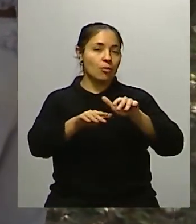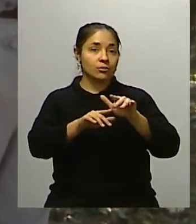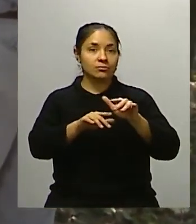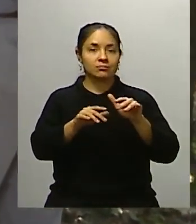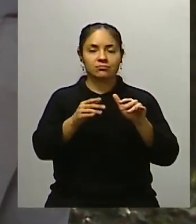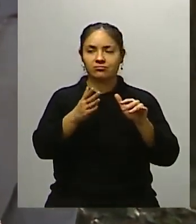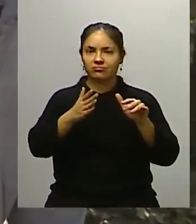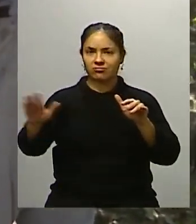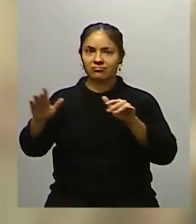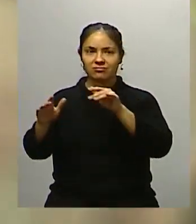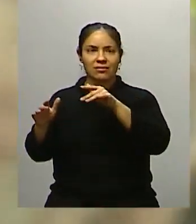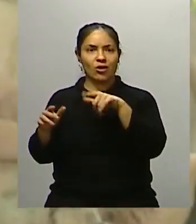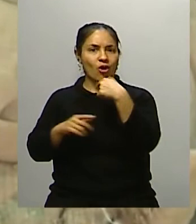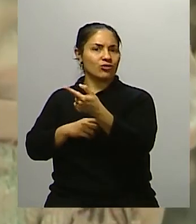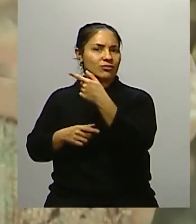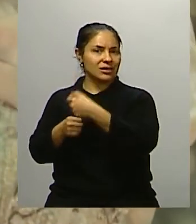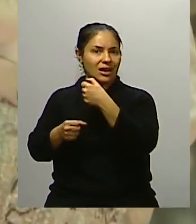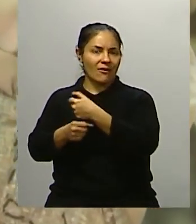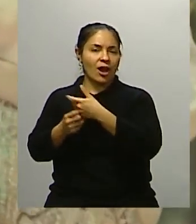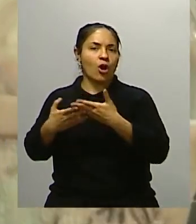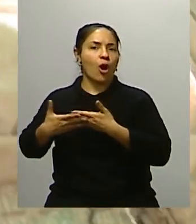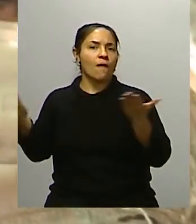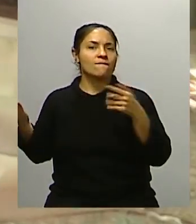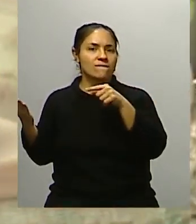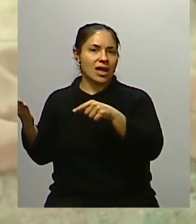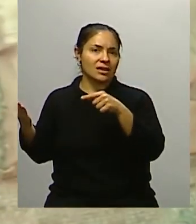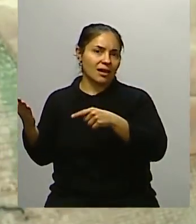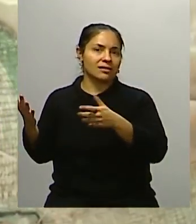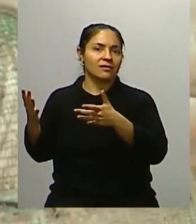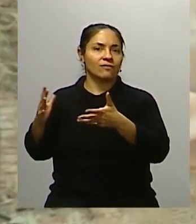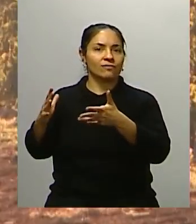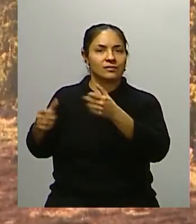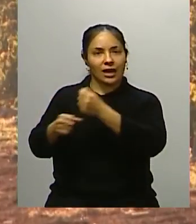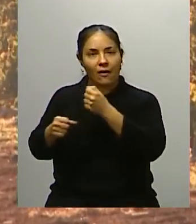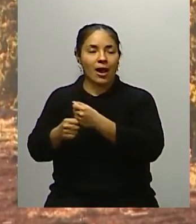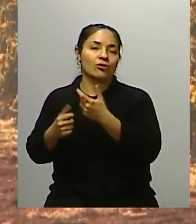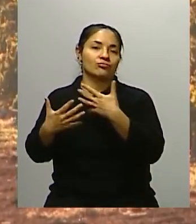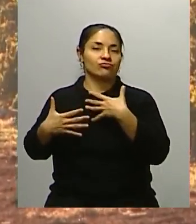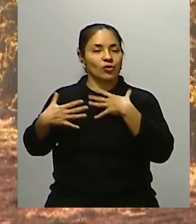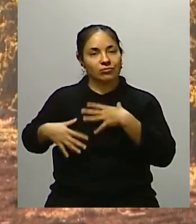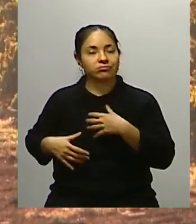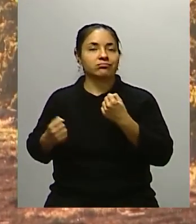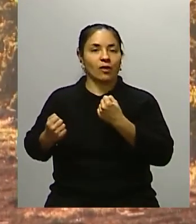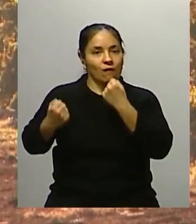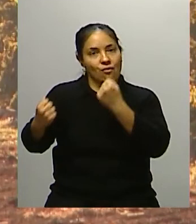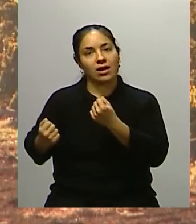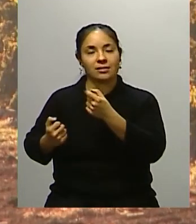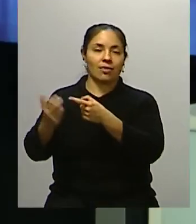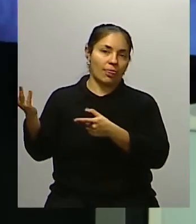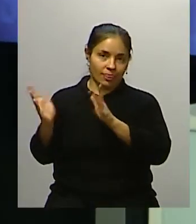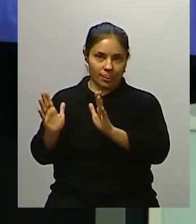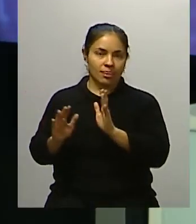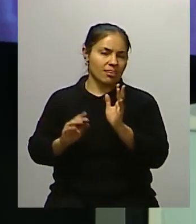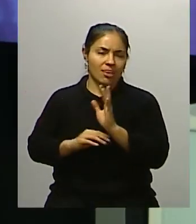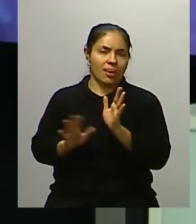de lado y no se presentan en aquellas ofertas en donde es otro tipo de tarea que tienen que realizar. Otro de